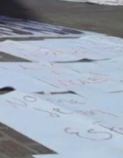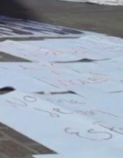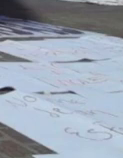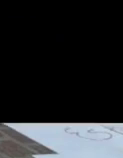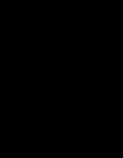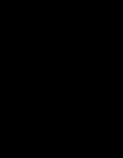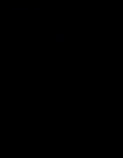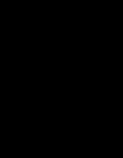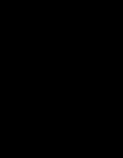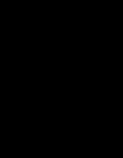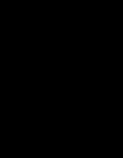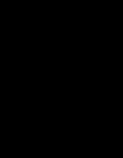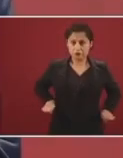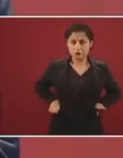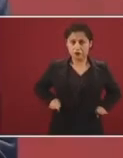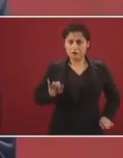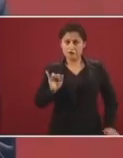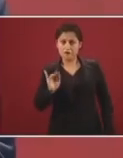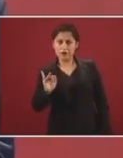Santillana.